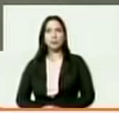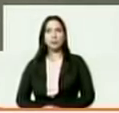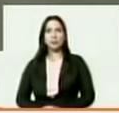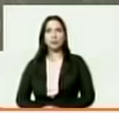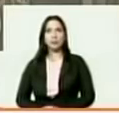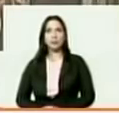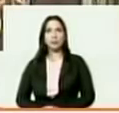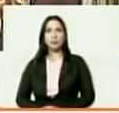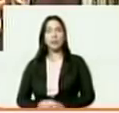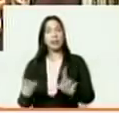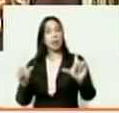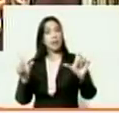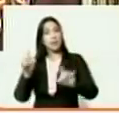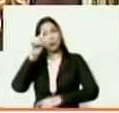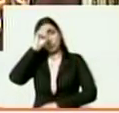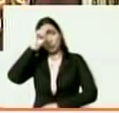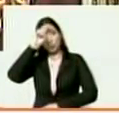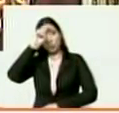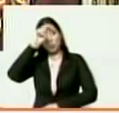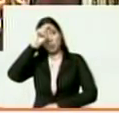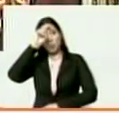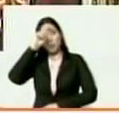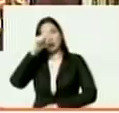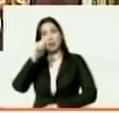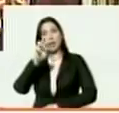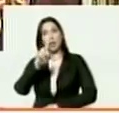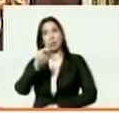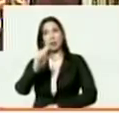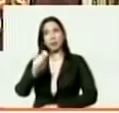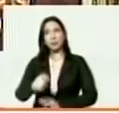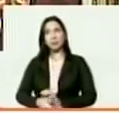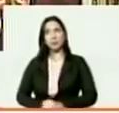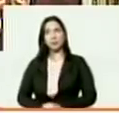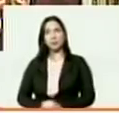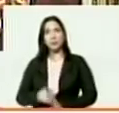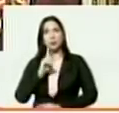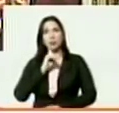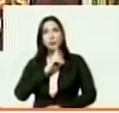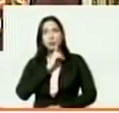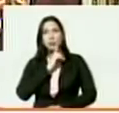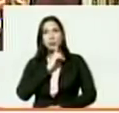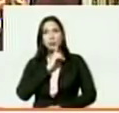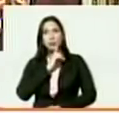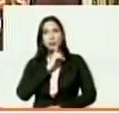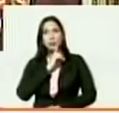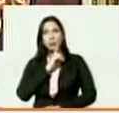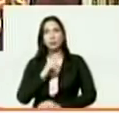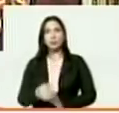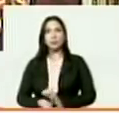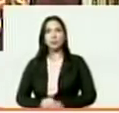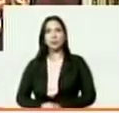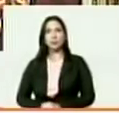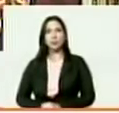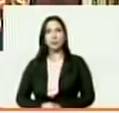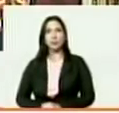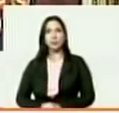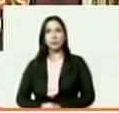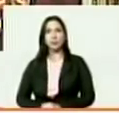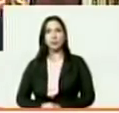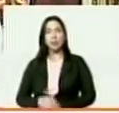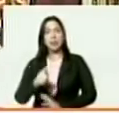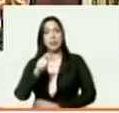La televisión de Turquía, TRT, ¿verdad? Se llama Rigan Despignes,